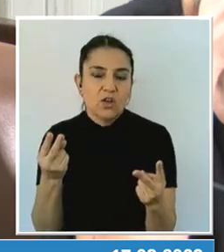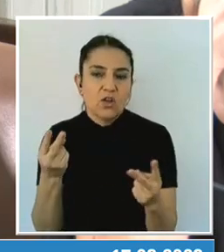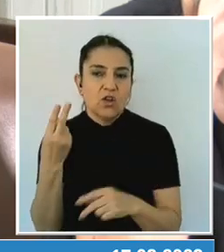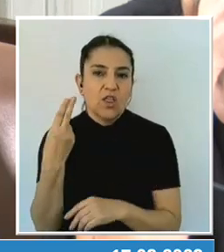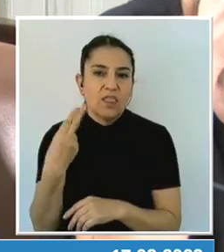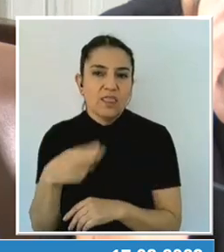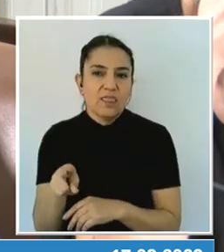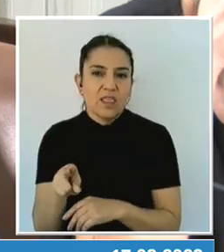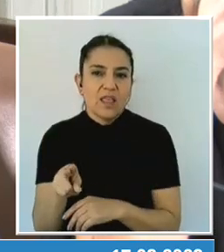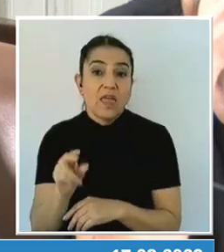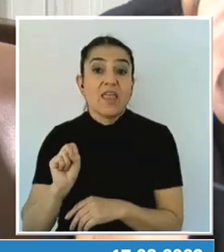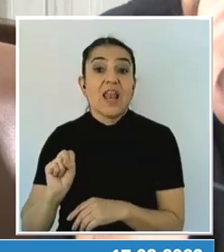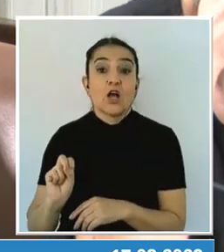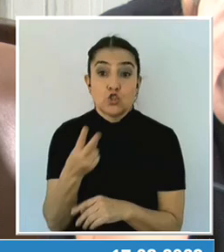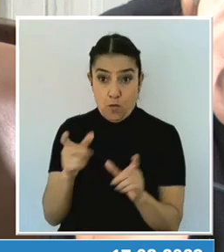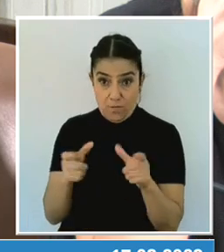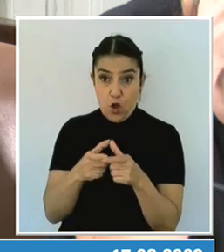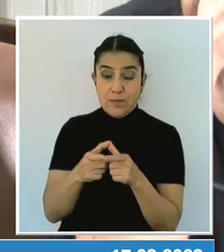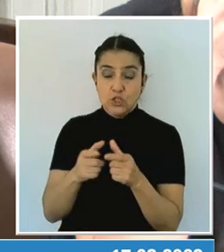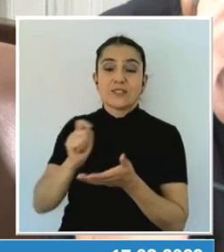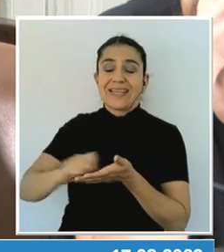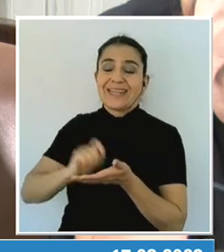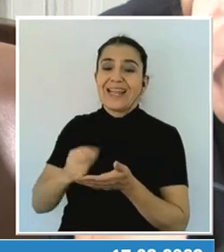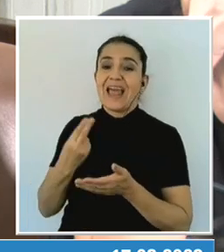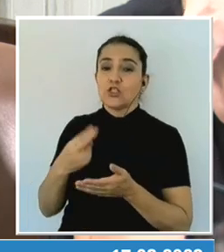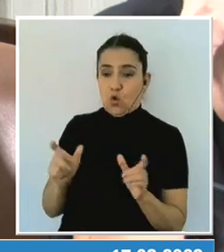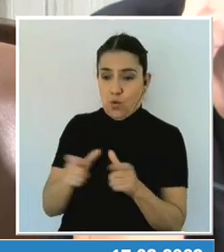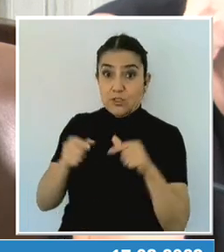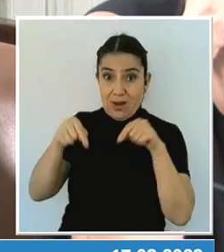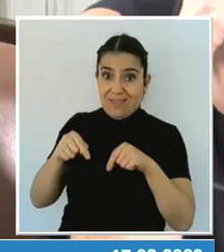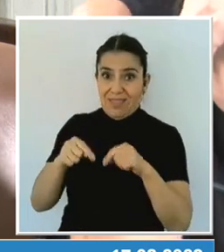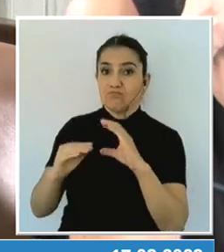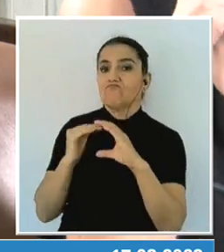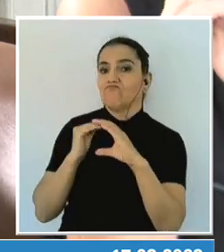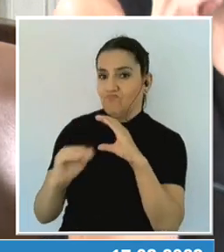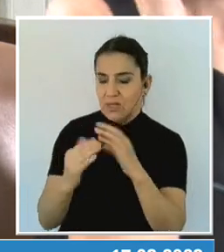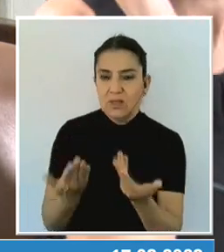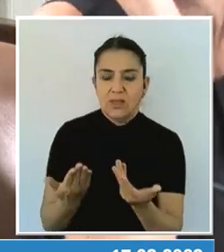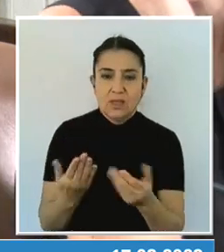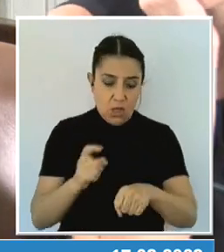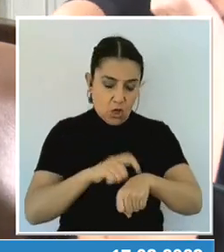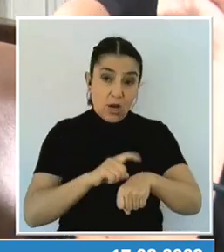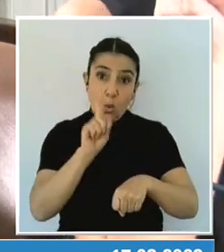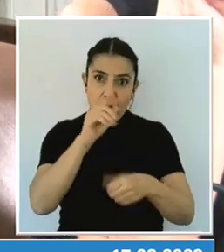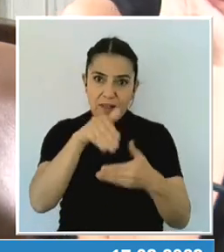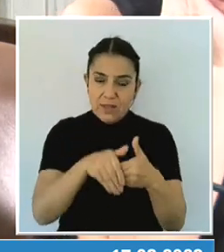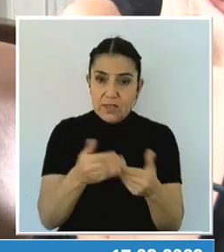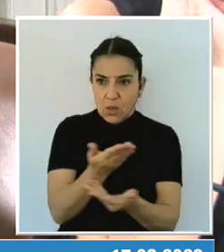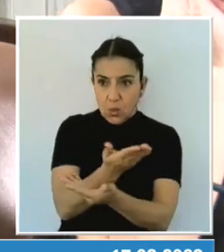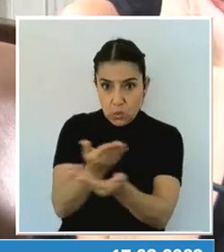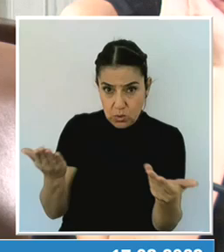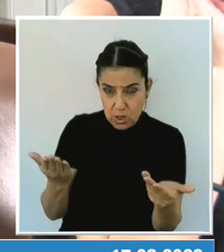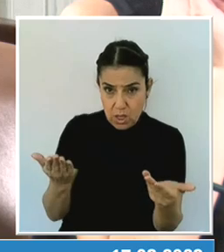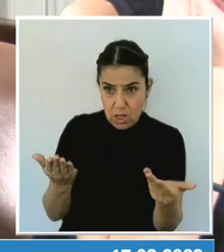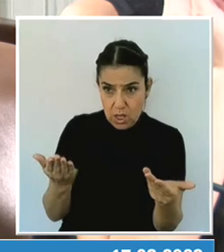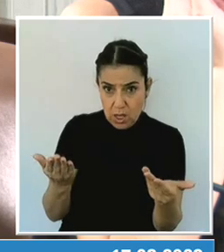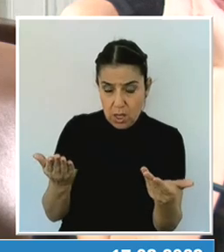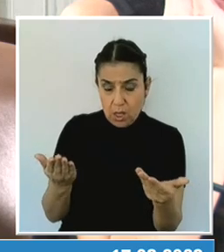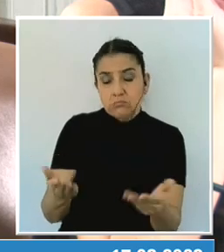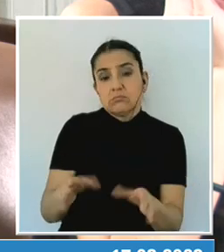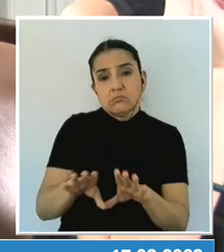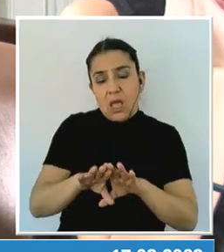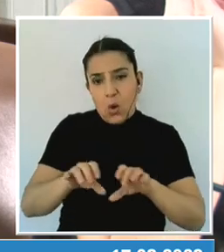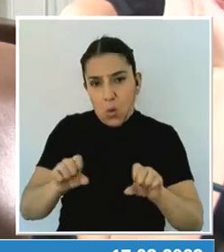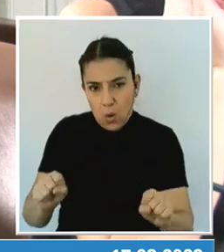de la subcomisión, de la Secretaría de la Subcomisión. A ver, son la 1:00 p.m. Si los comisionados lo tienen a bien, podríamos tomar el acuerdo unánime de